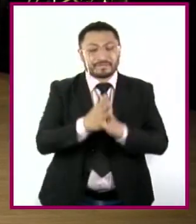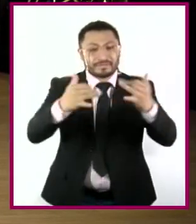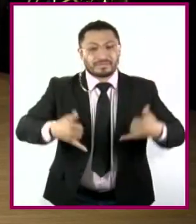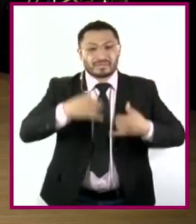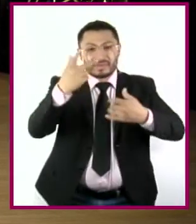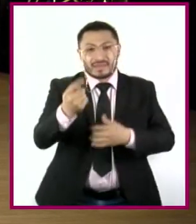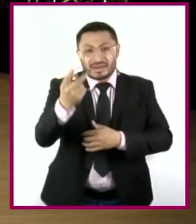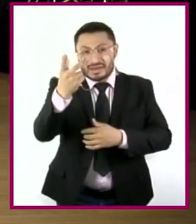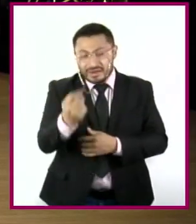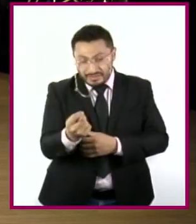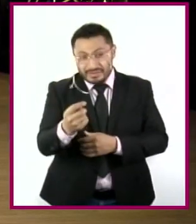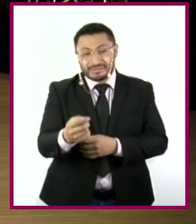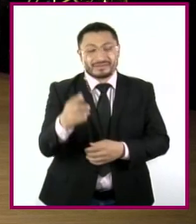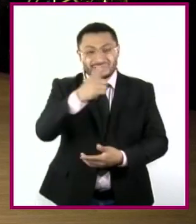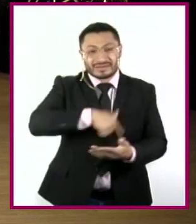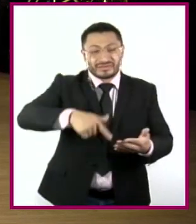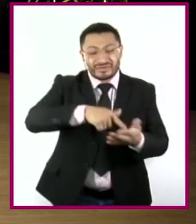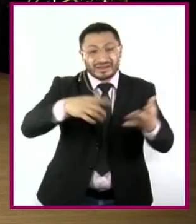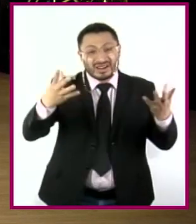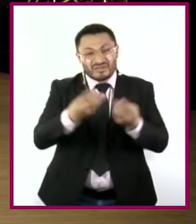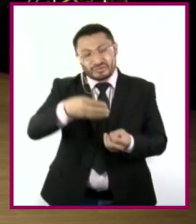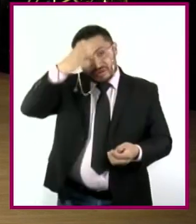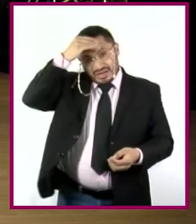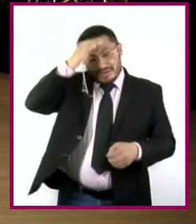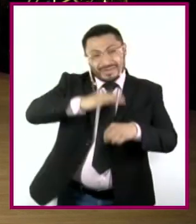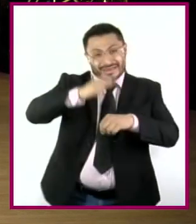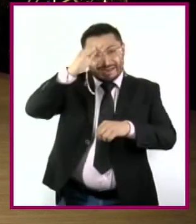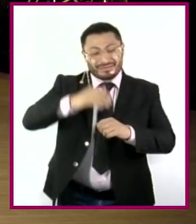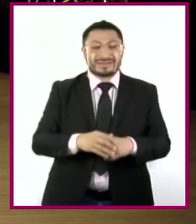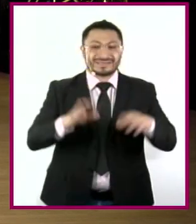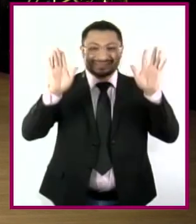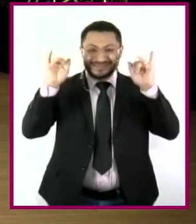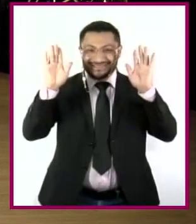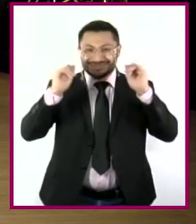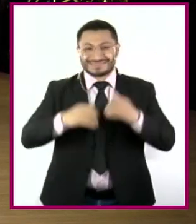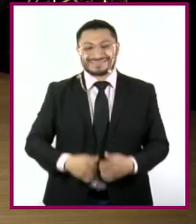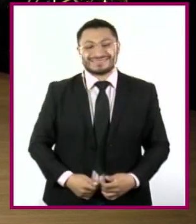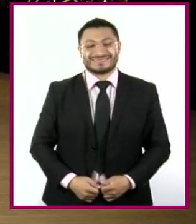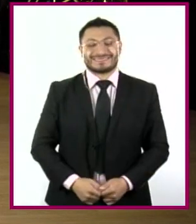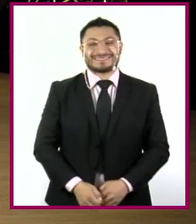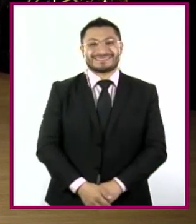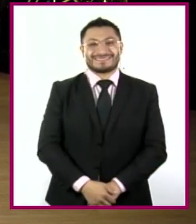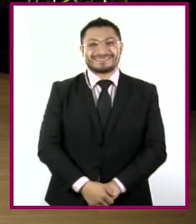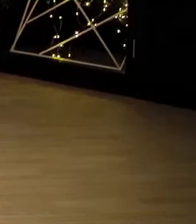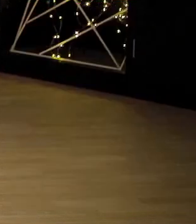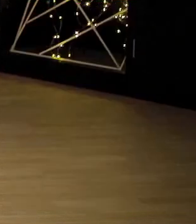en TV, un espacio de reflexión y construcción del conocimiento. Adiós. Adiós.